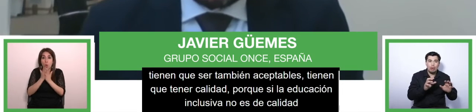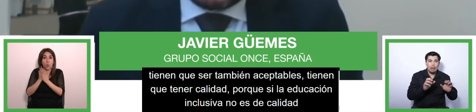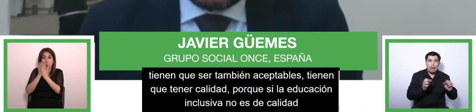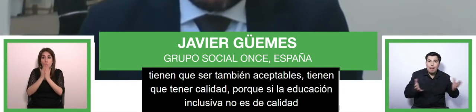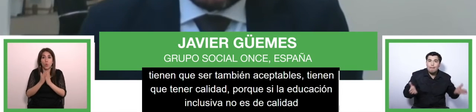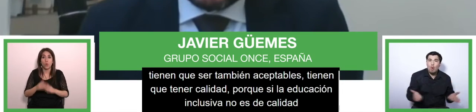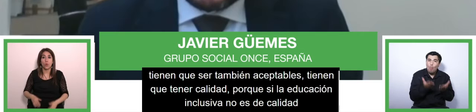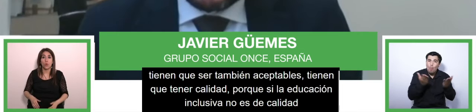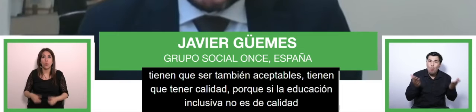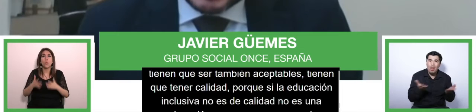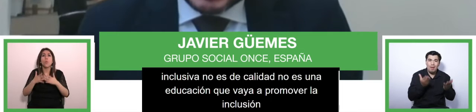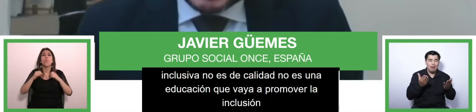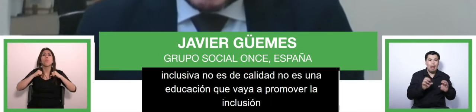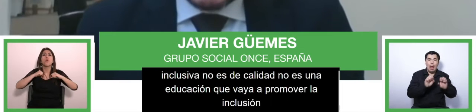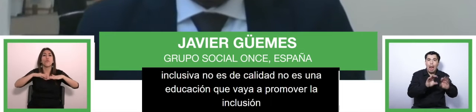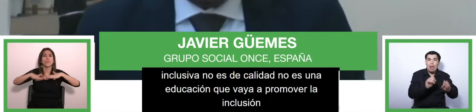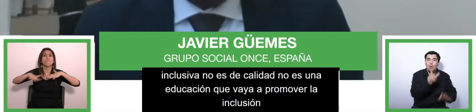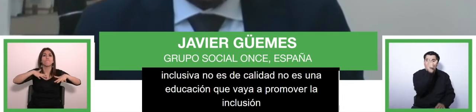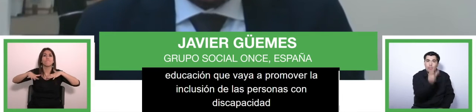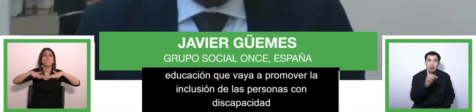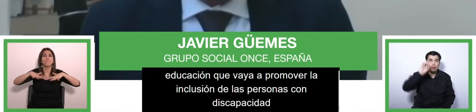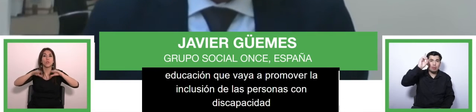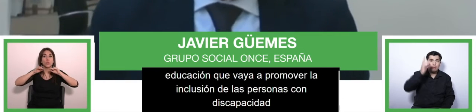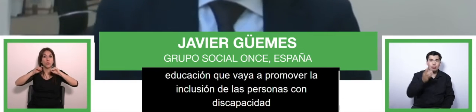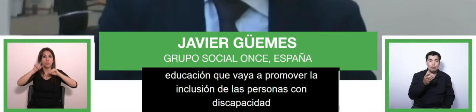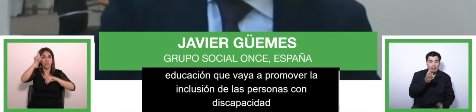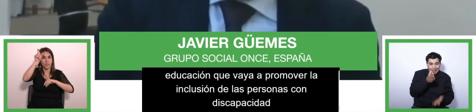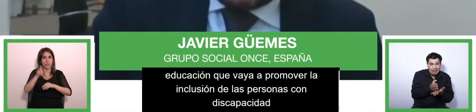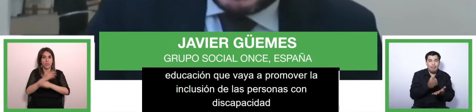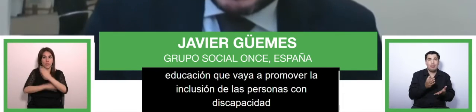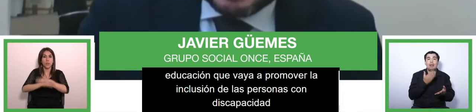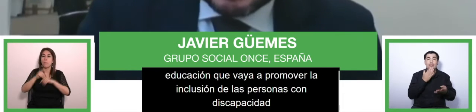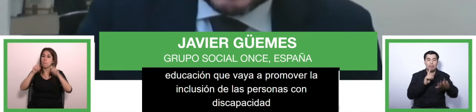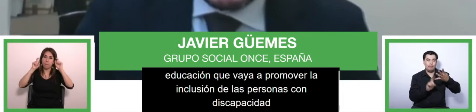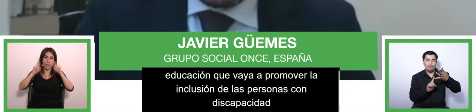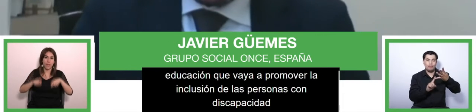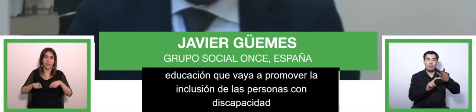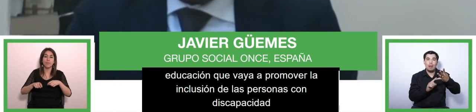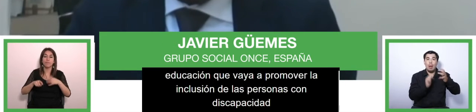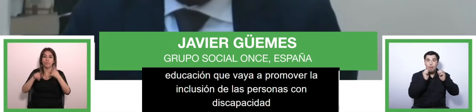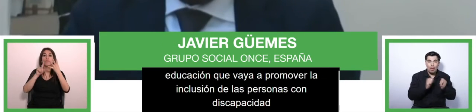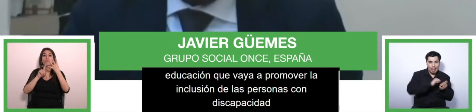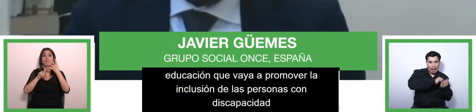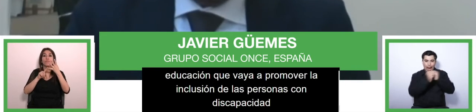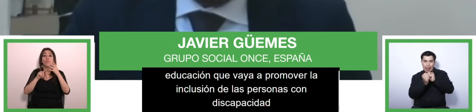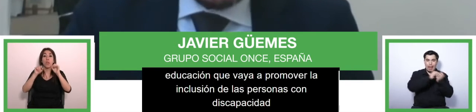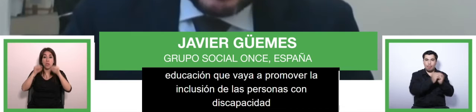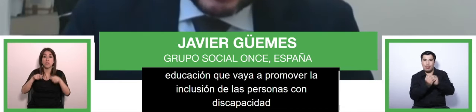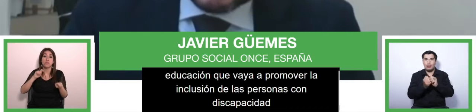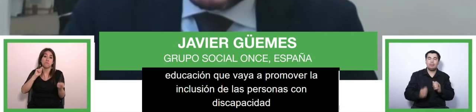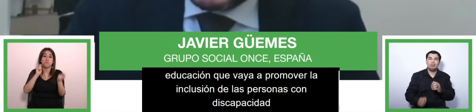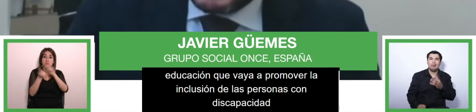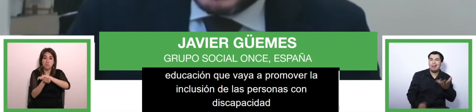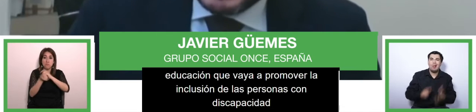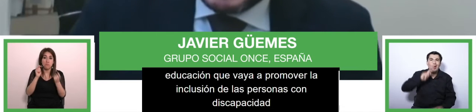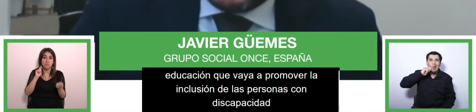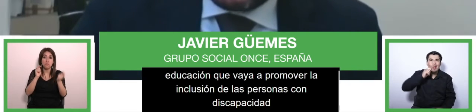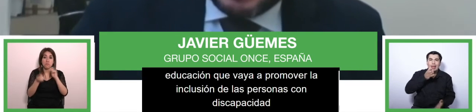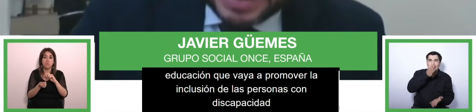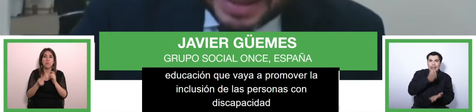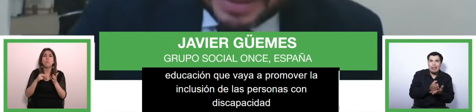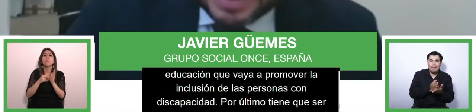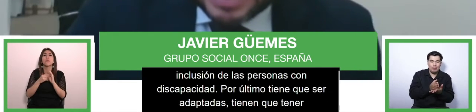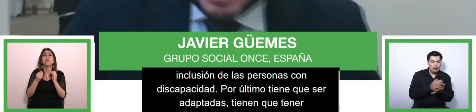con discapacidad en el futuro. Y por último, tienen que ser adaptadas. Tienen que tener unos principios, unas características